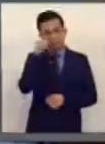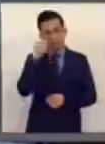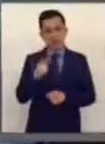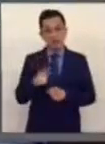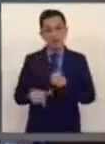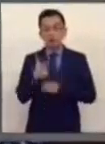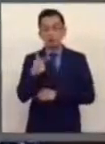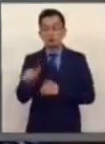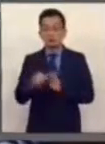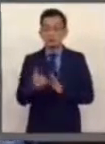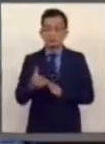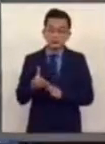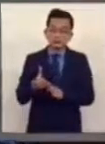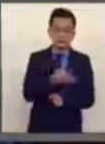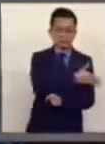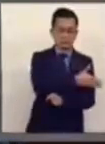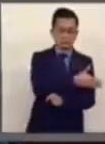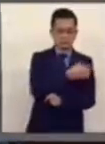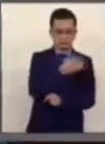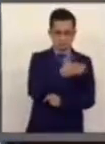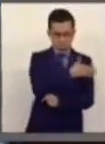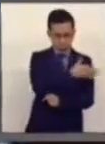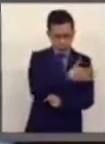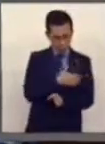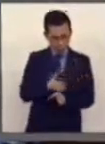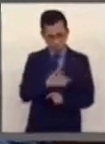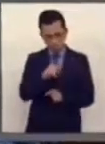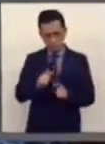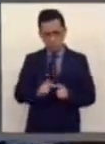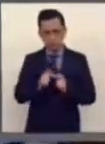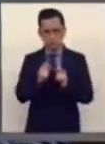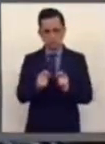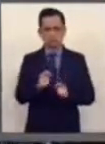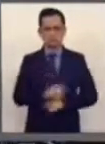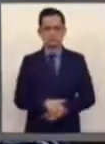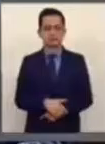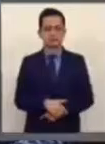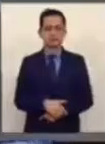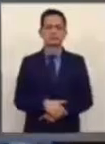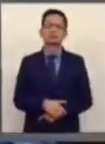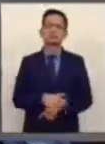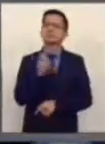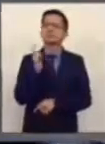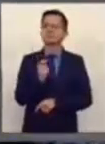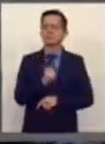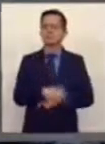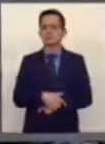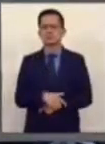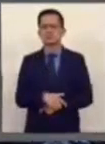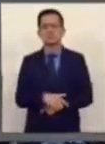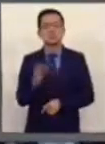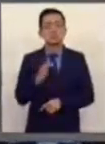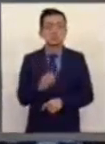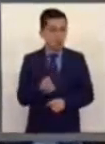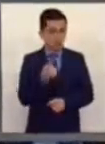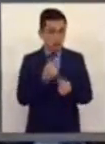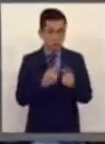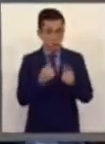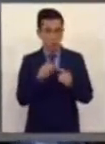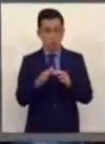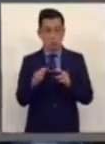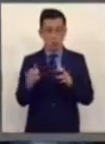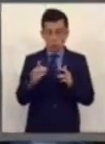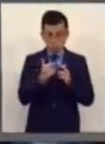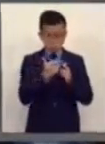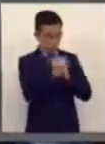meses anteriores a la fecha de su nombramiento. Es decir, alguien que tuvo una relación comercial muy significativa